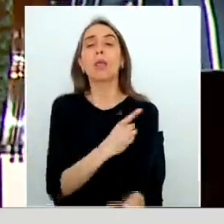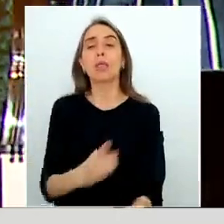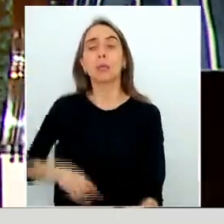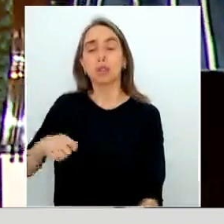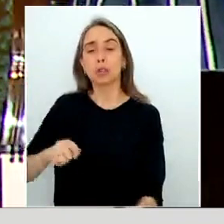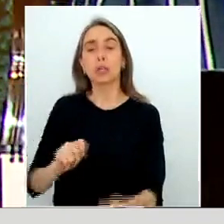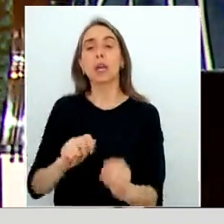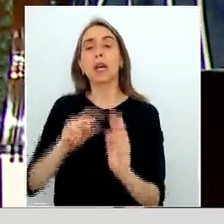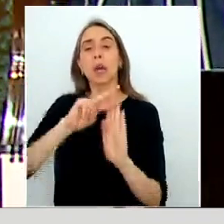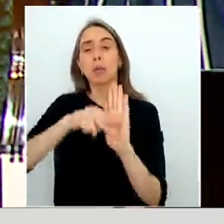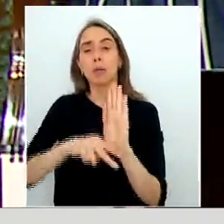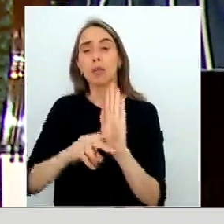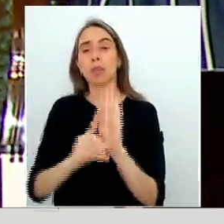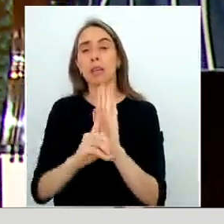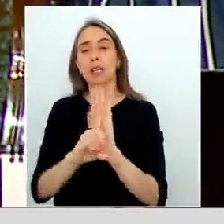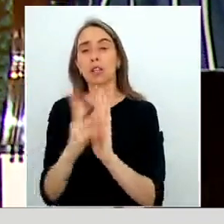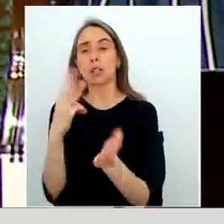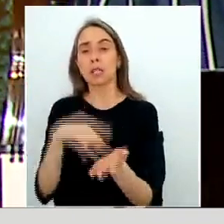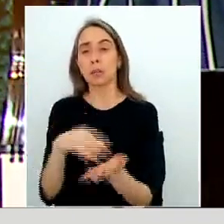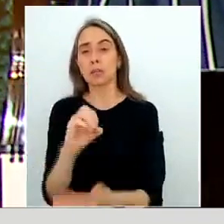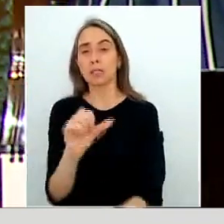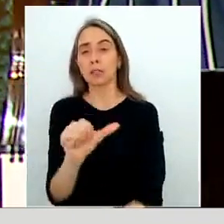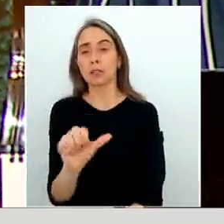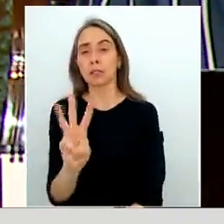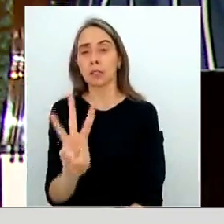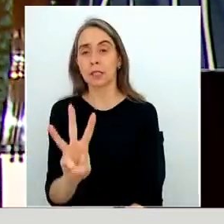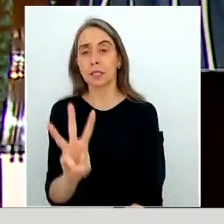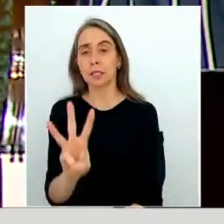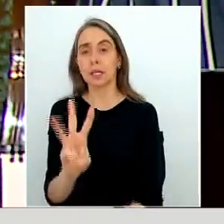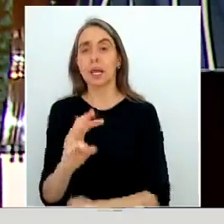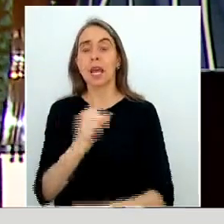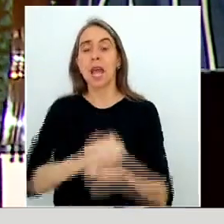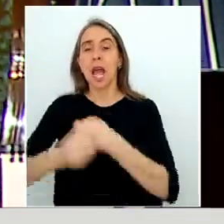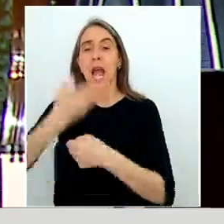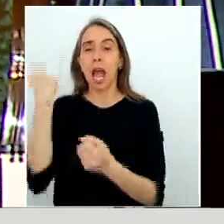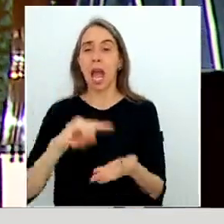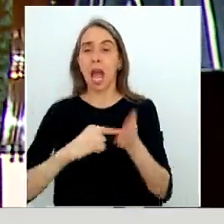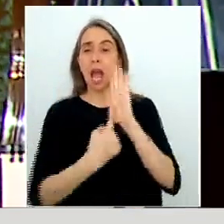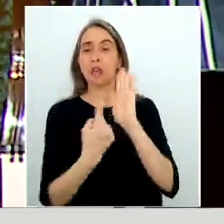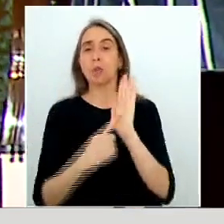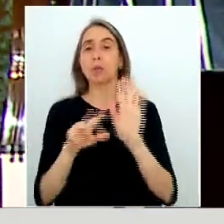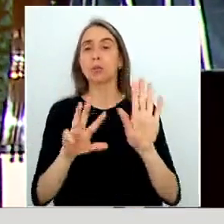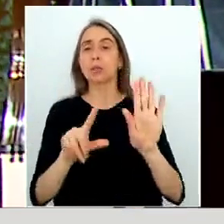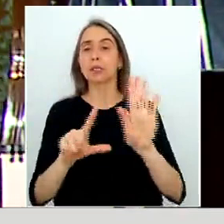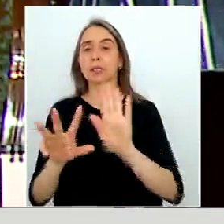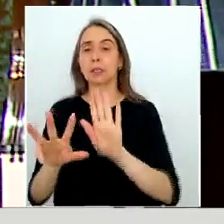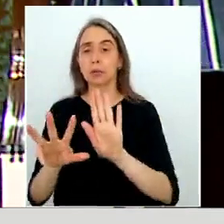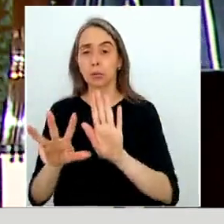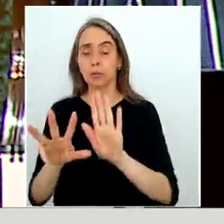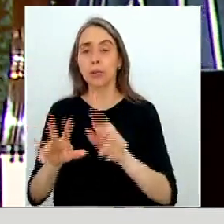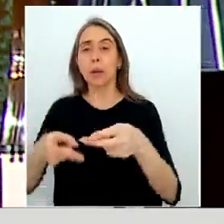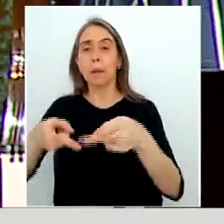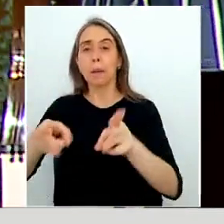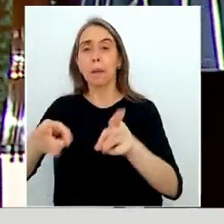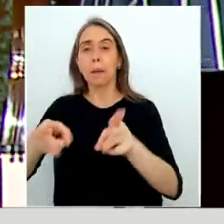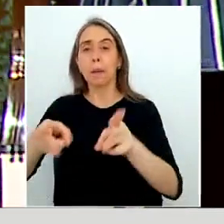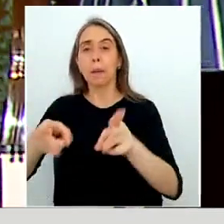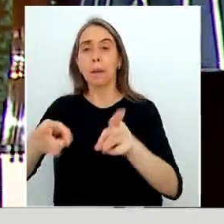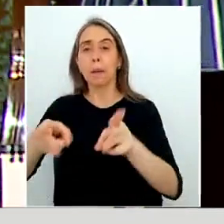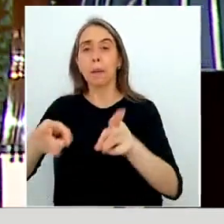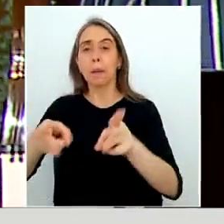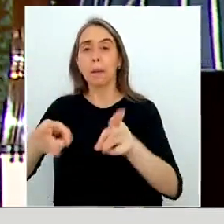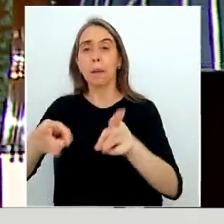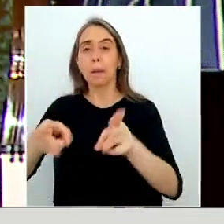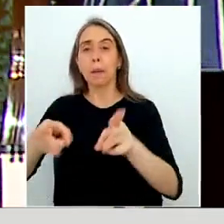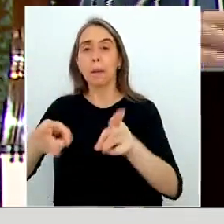ley número 363 del año 1979 para permitir a los municipios requisar inmuebles por